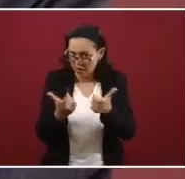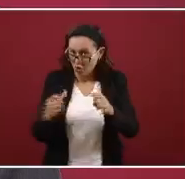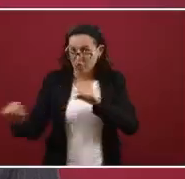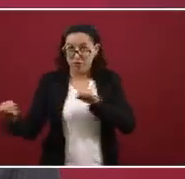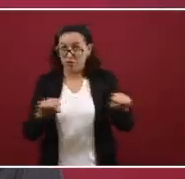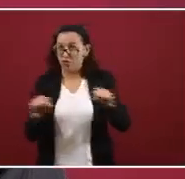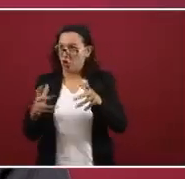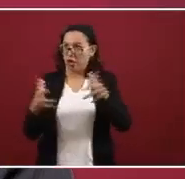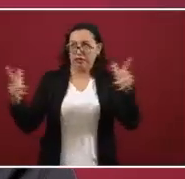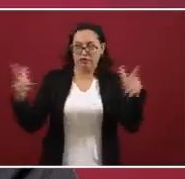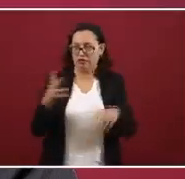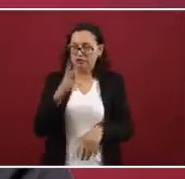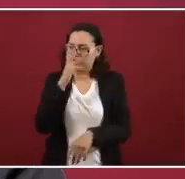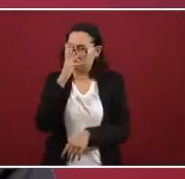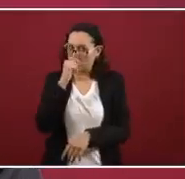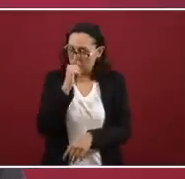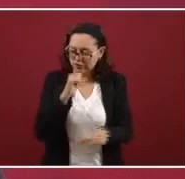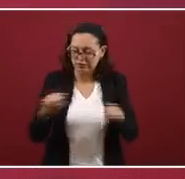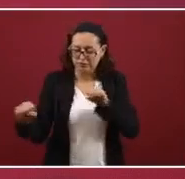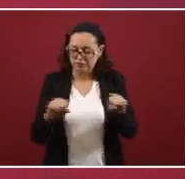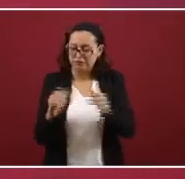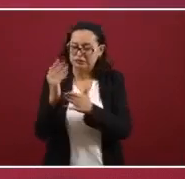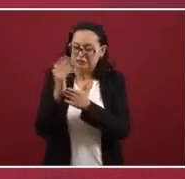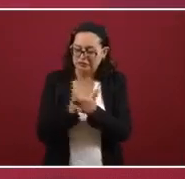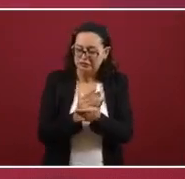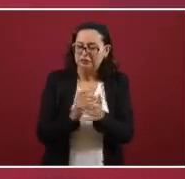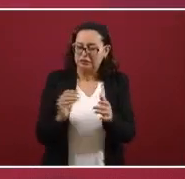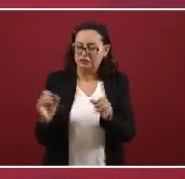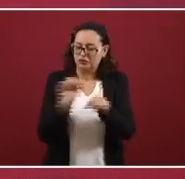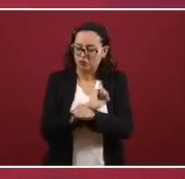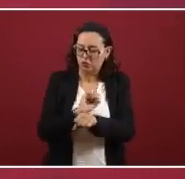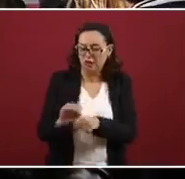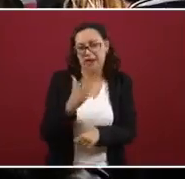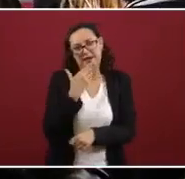Eso sí, eso está re bien.